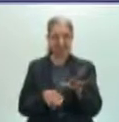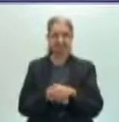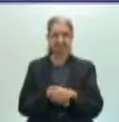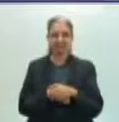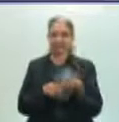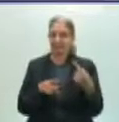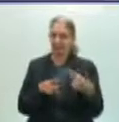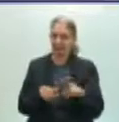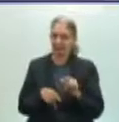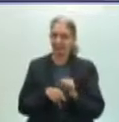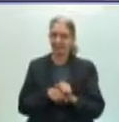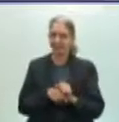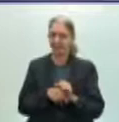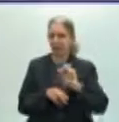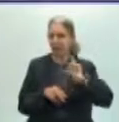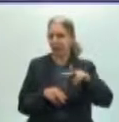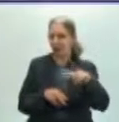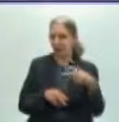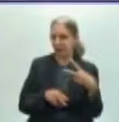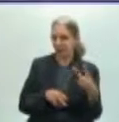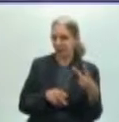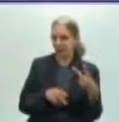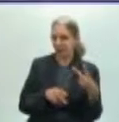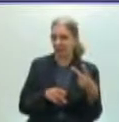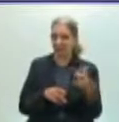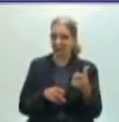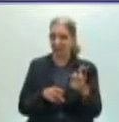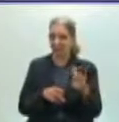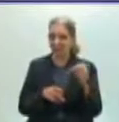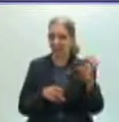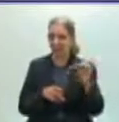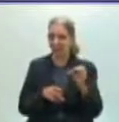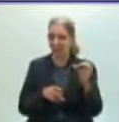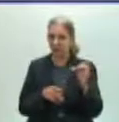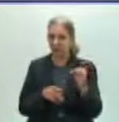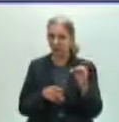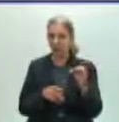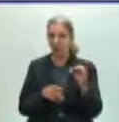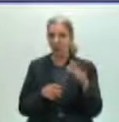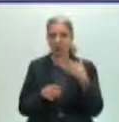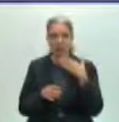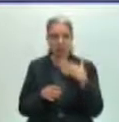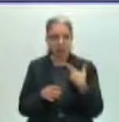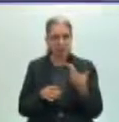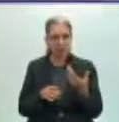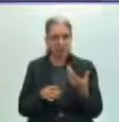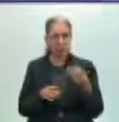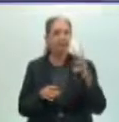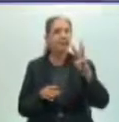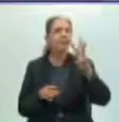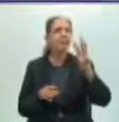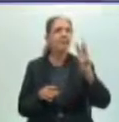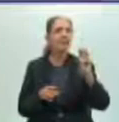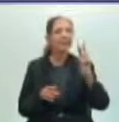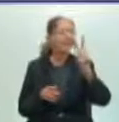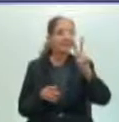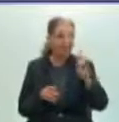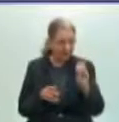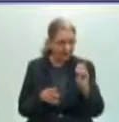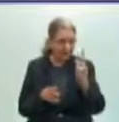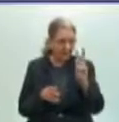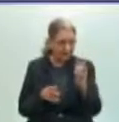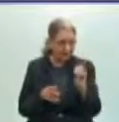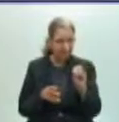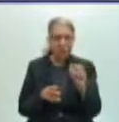Pero el doble de ese 10% es un 20%. Pero como este excede en